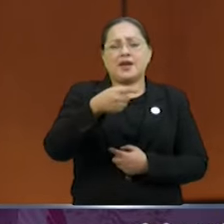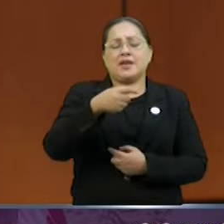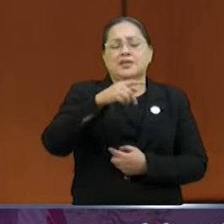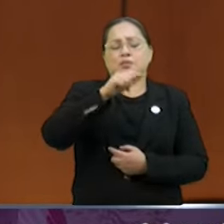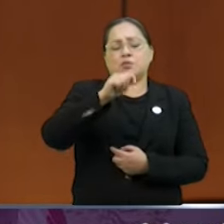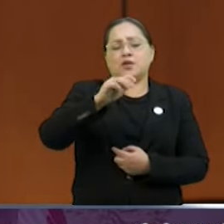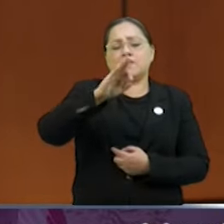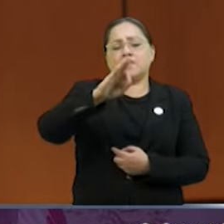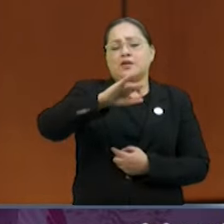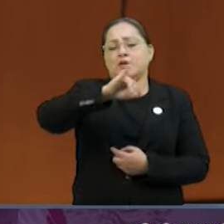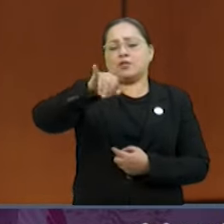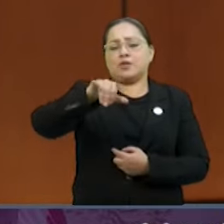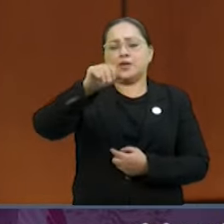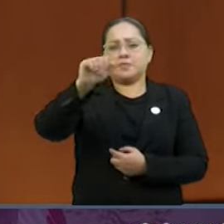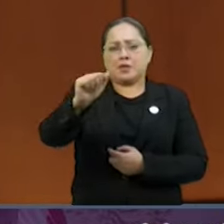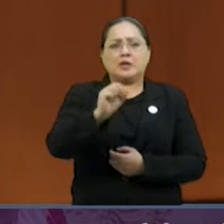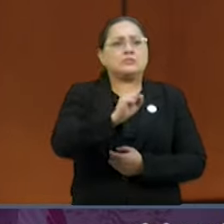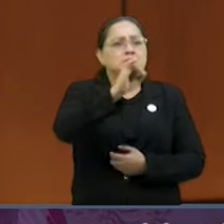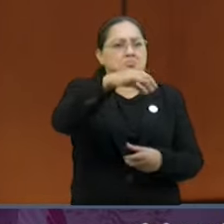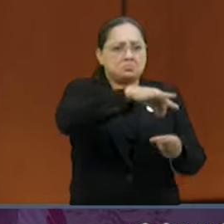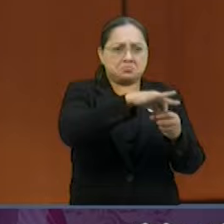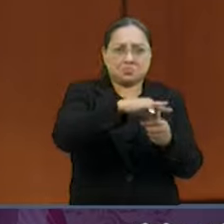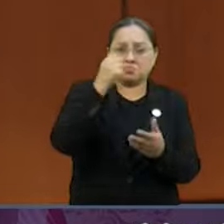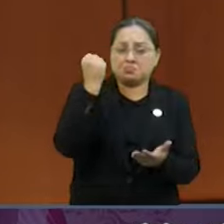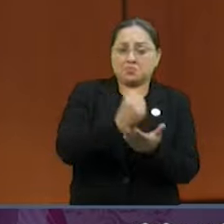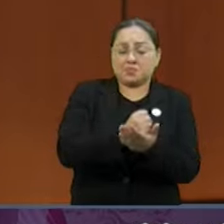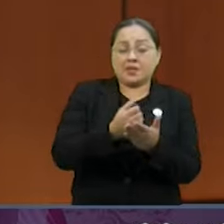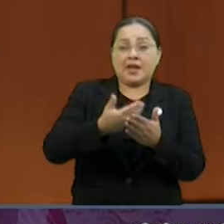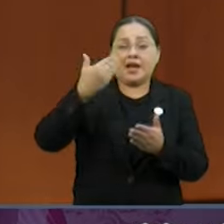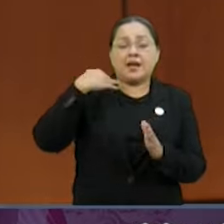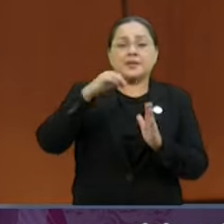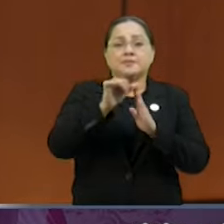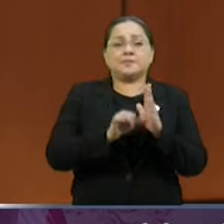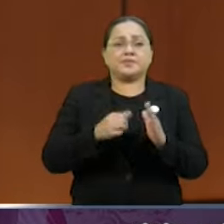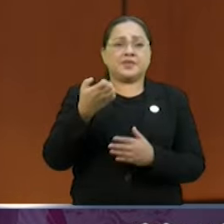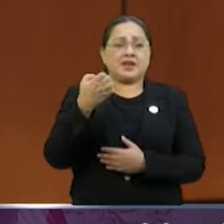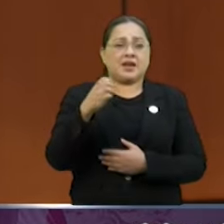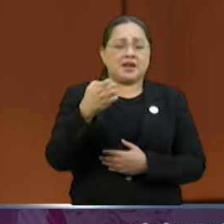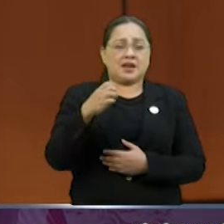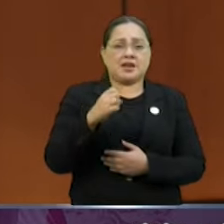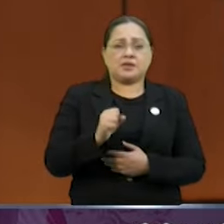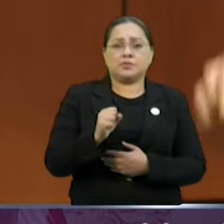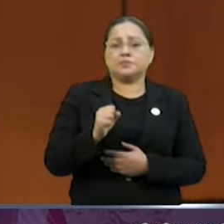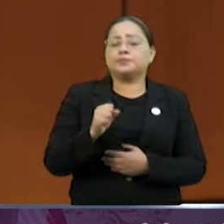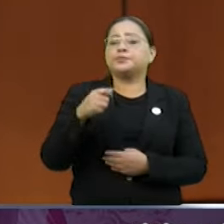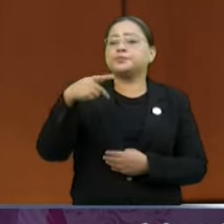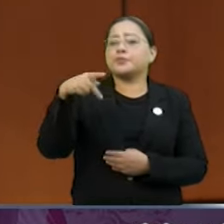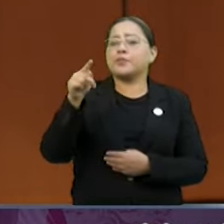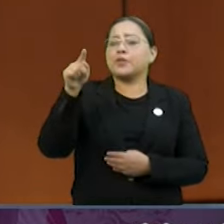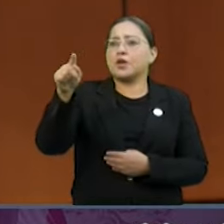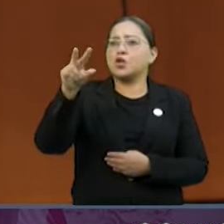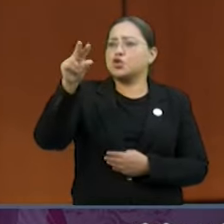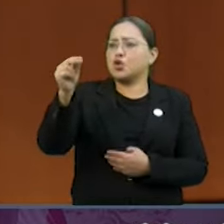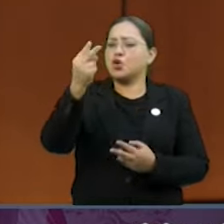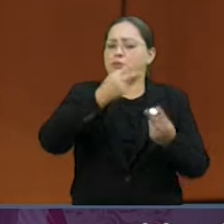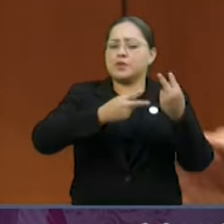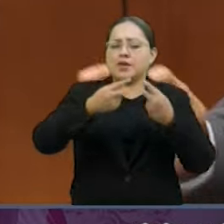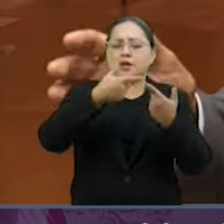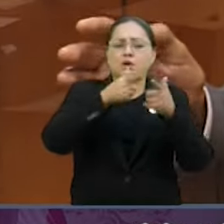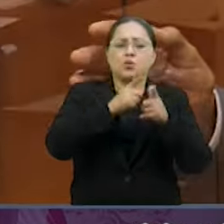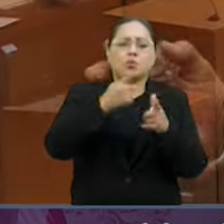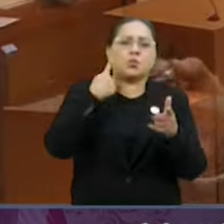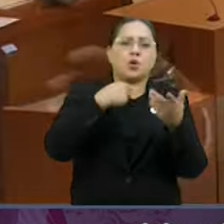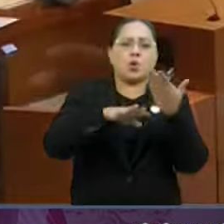de Justicia Administrativa. En aquella ocasión fue sin la presencia de la oposición